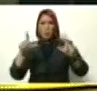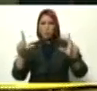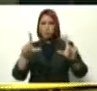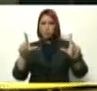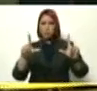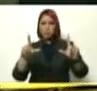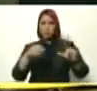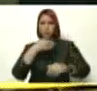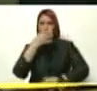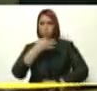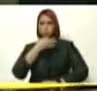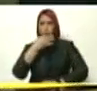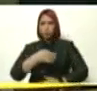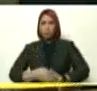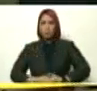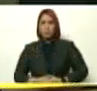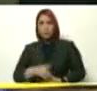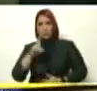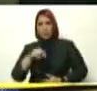en la tarde.